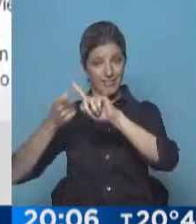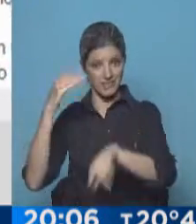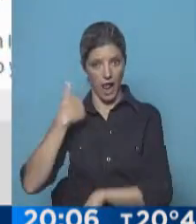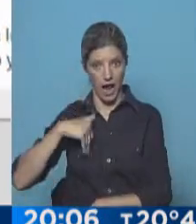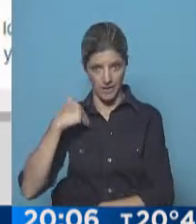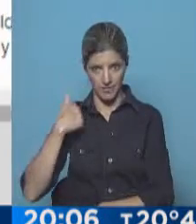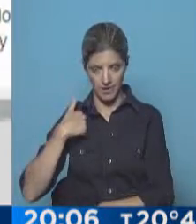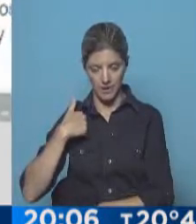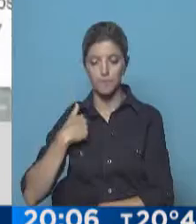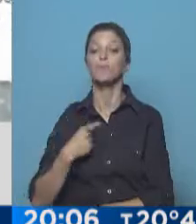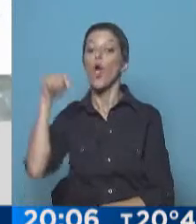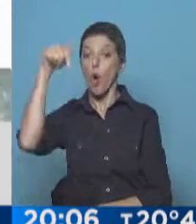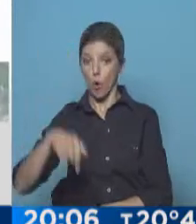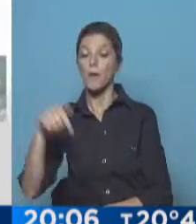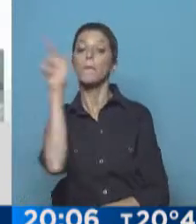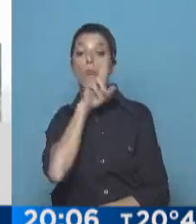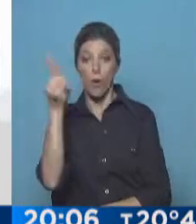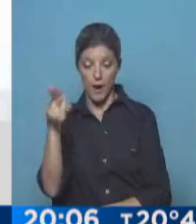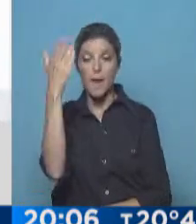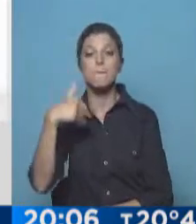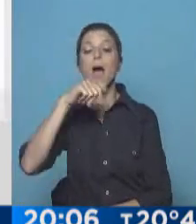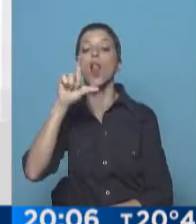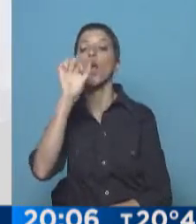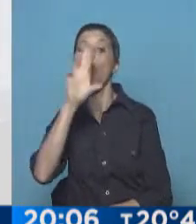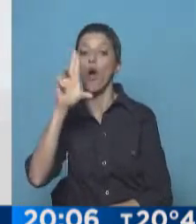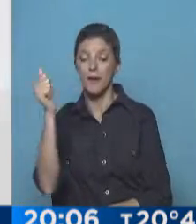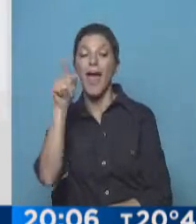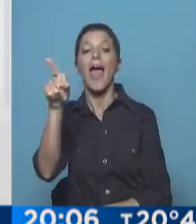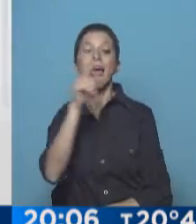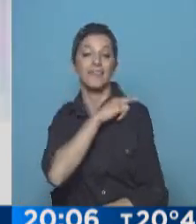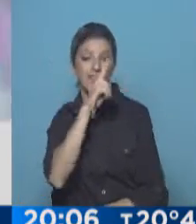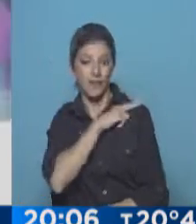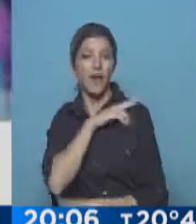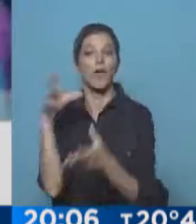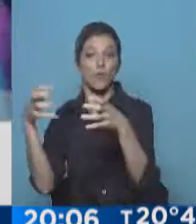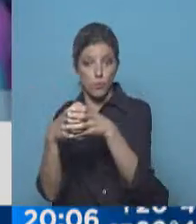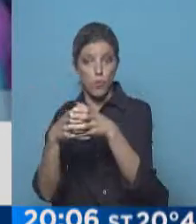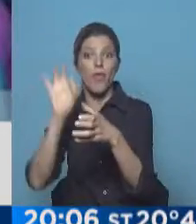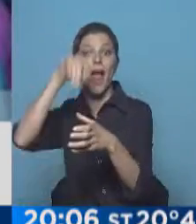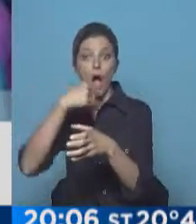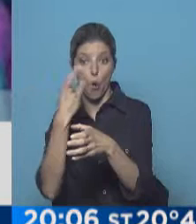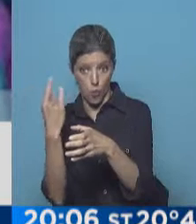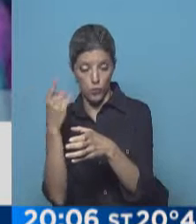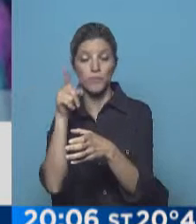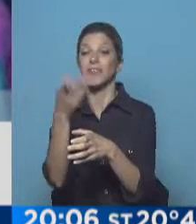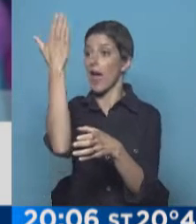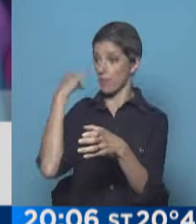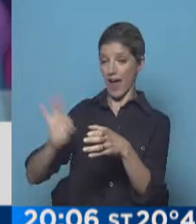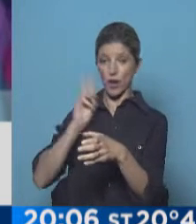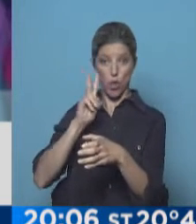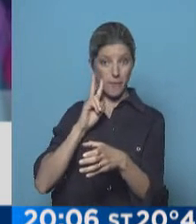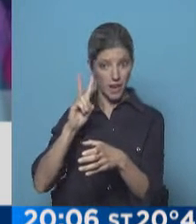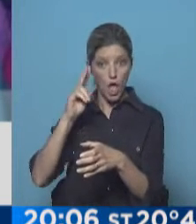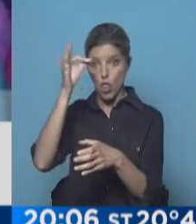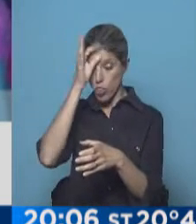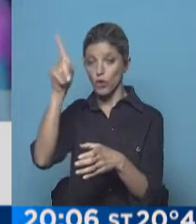Argentina. Actualmente Malcorra se desempeña como jefa de gabinete de Naciones Unidas. Fue nombrada en el cargo en el año 2012 por el secretario general de